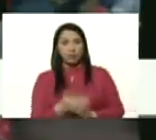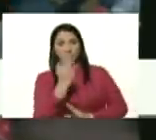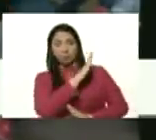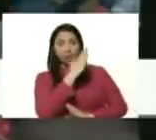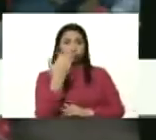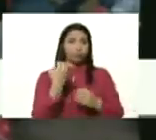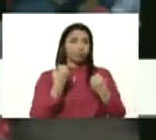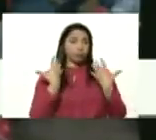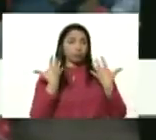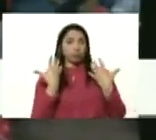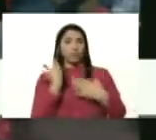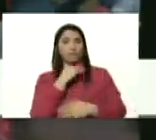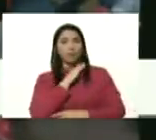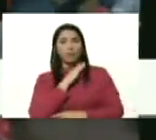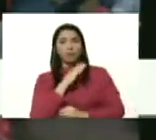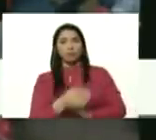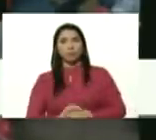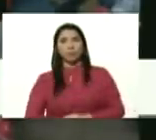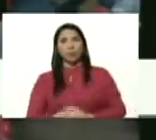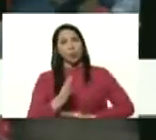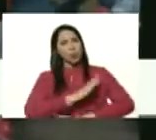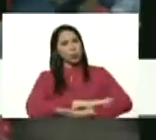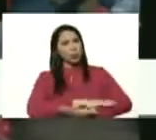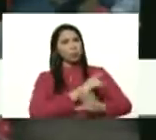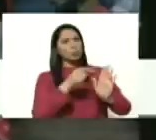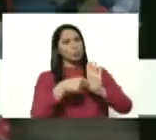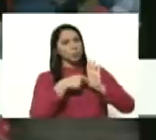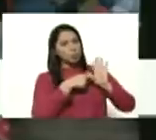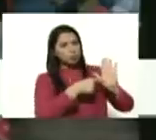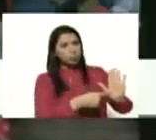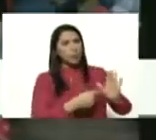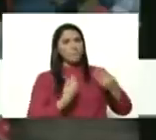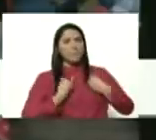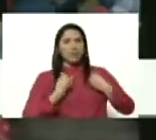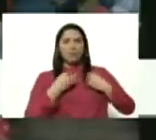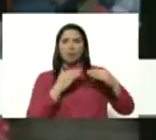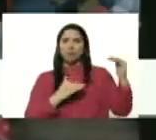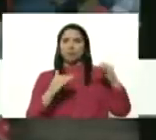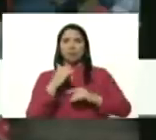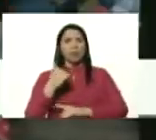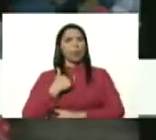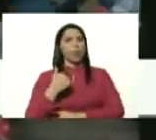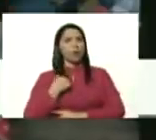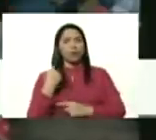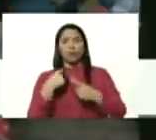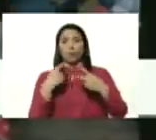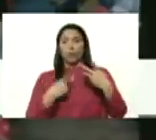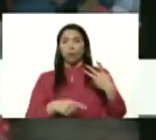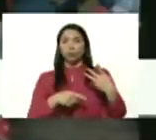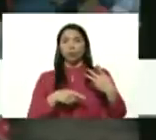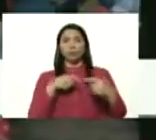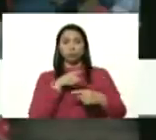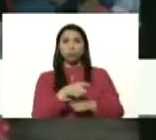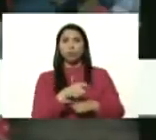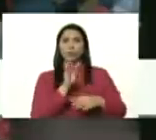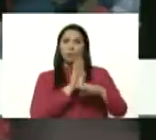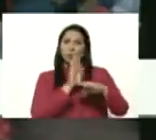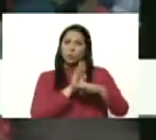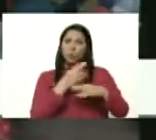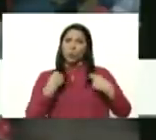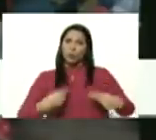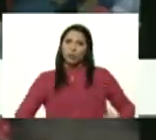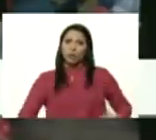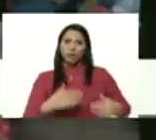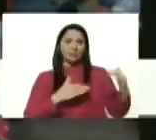pandemia, su conducta ejemplar, poniendo la vida por encima de todas las cosas, poniendo al ser humano por encima